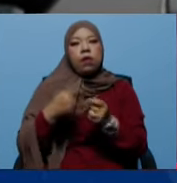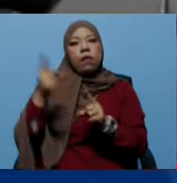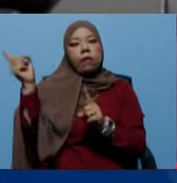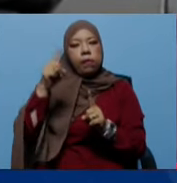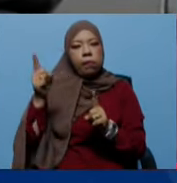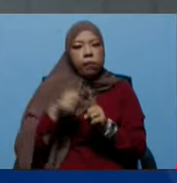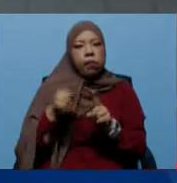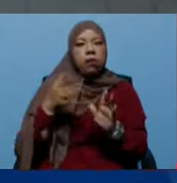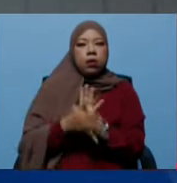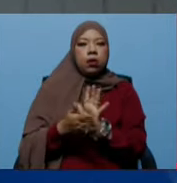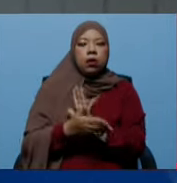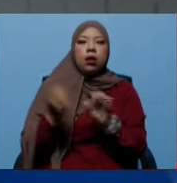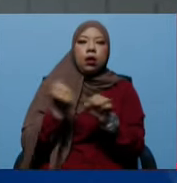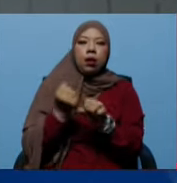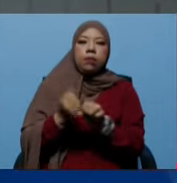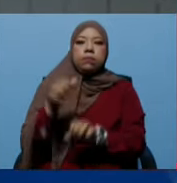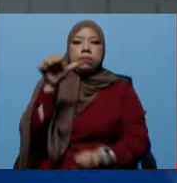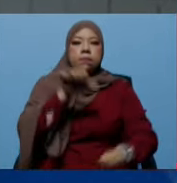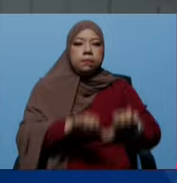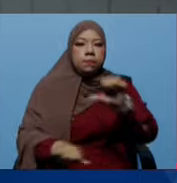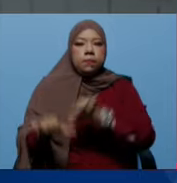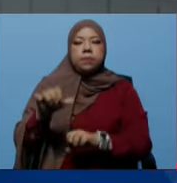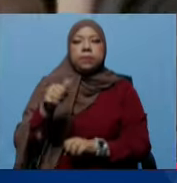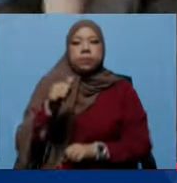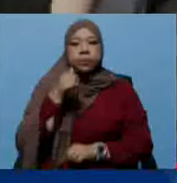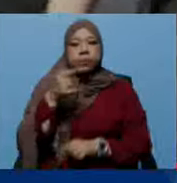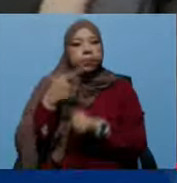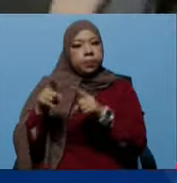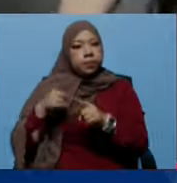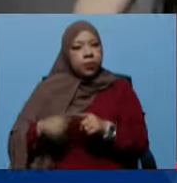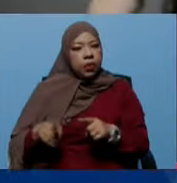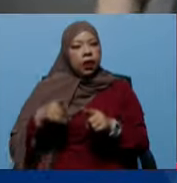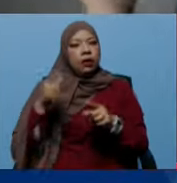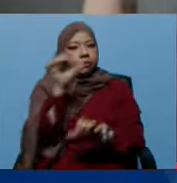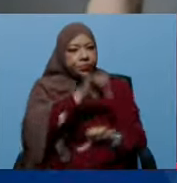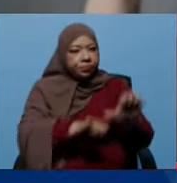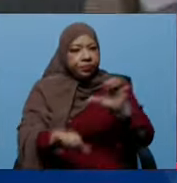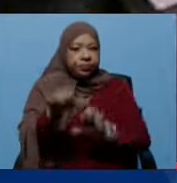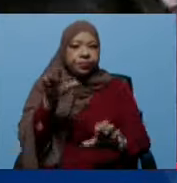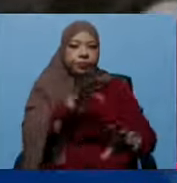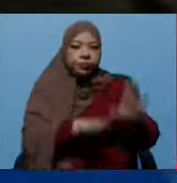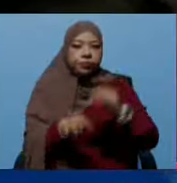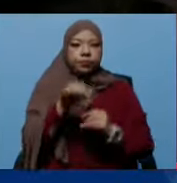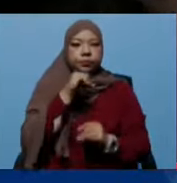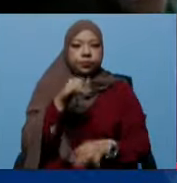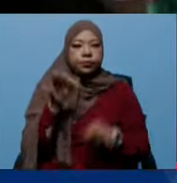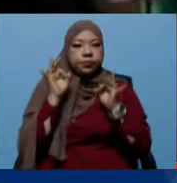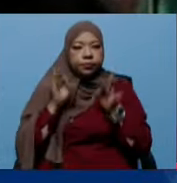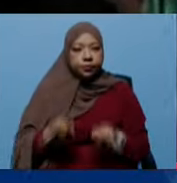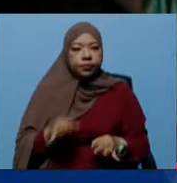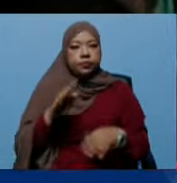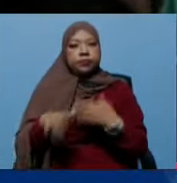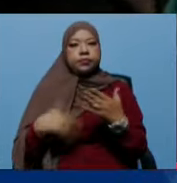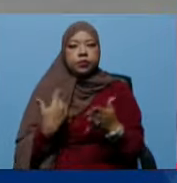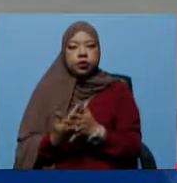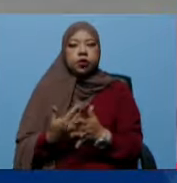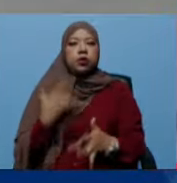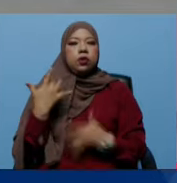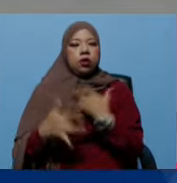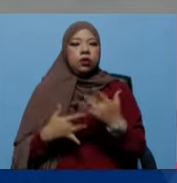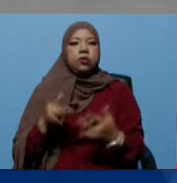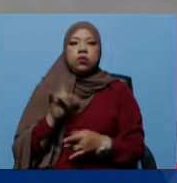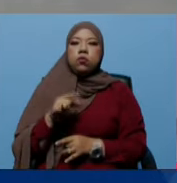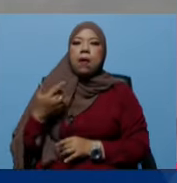eléctricas, laboratorios, 16 laboratorios de diferentes áreas que vienen a fortalecer estas áreas académicas